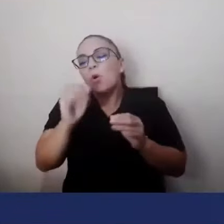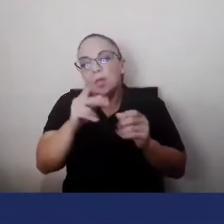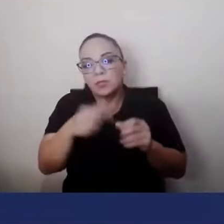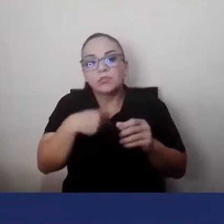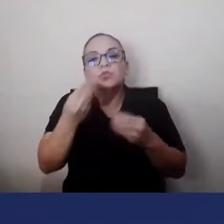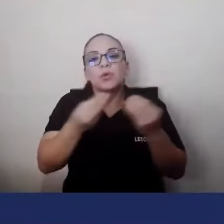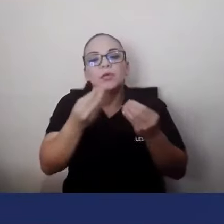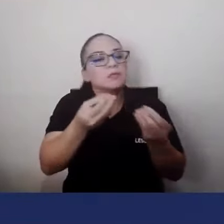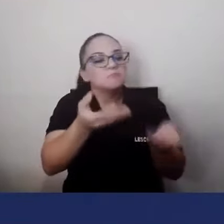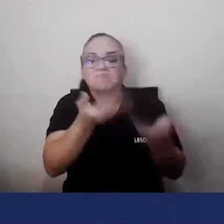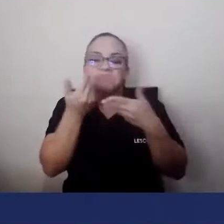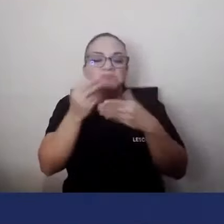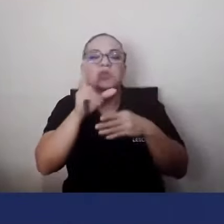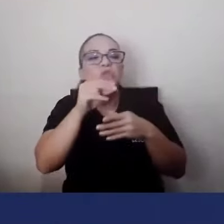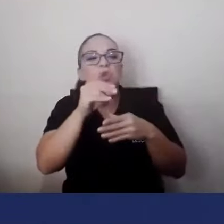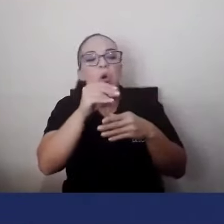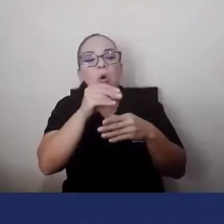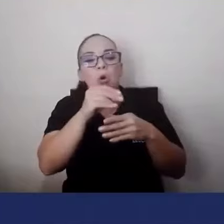desconvocar.